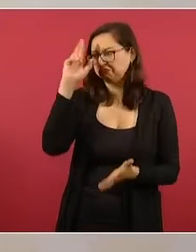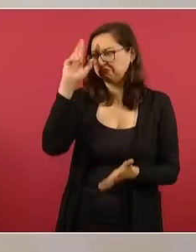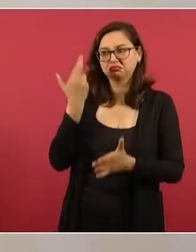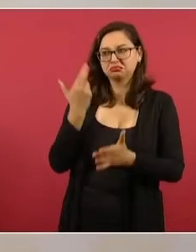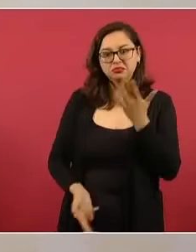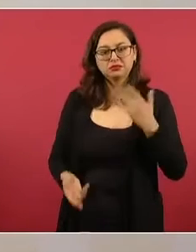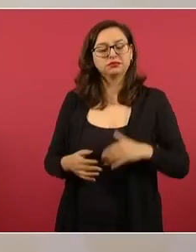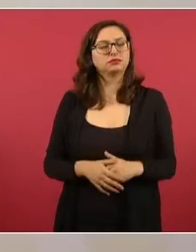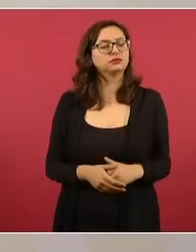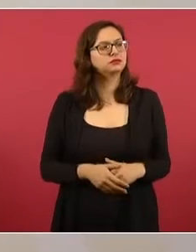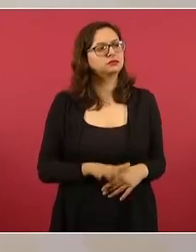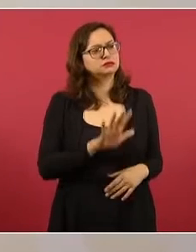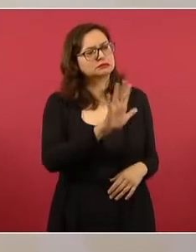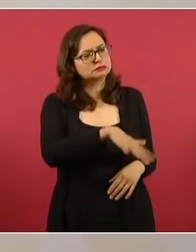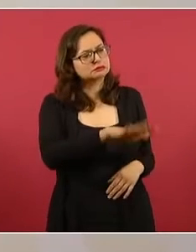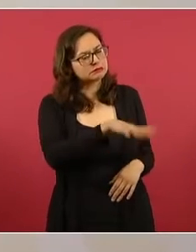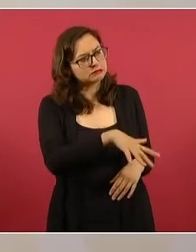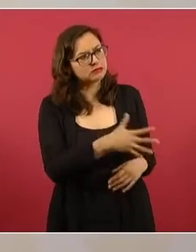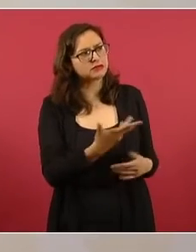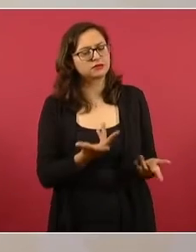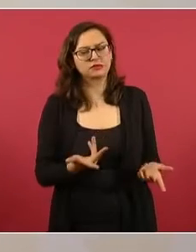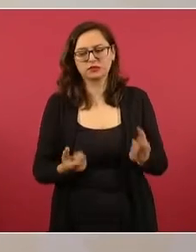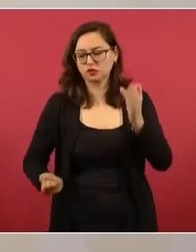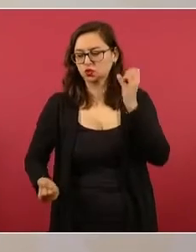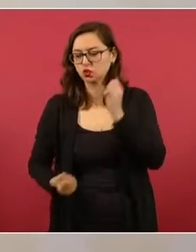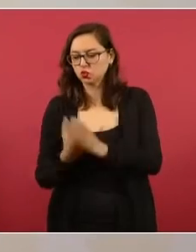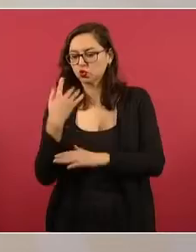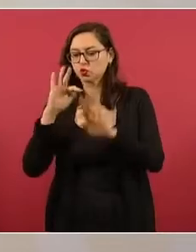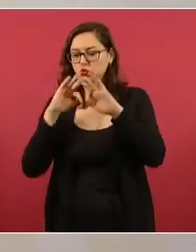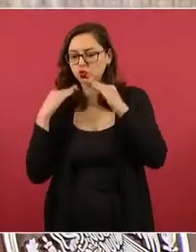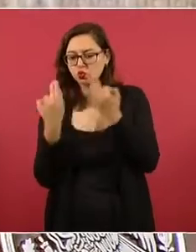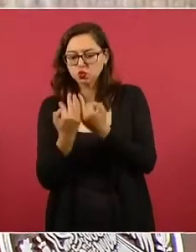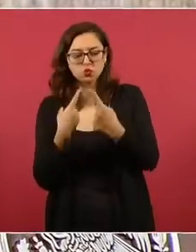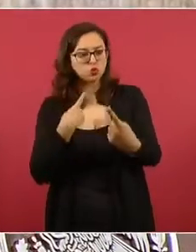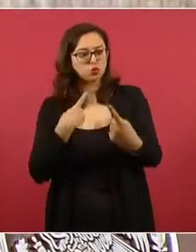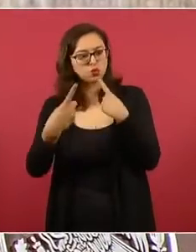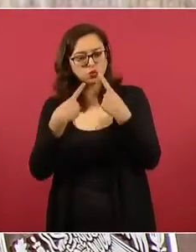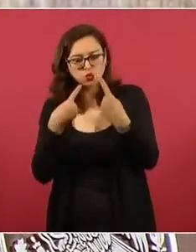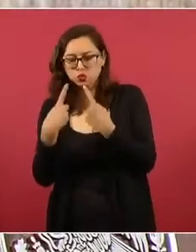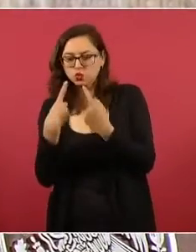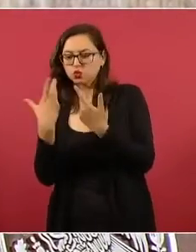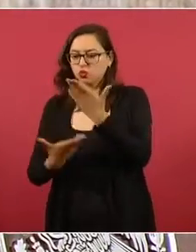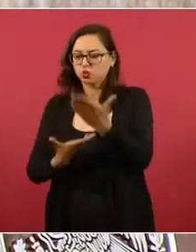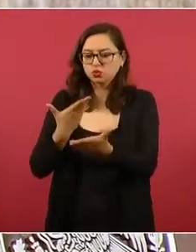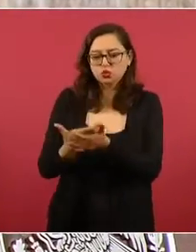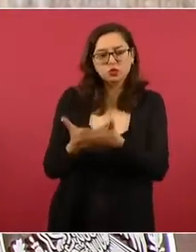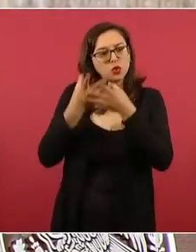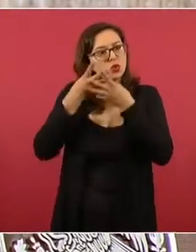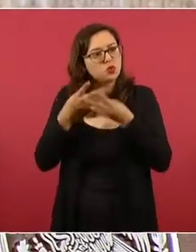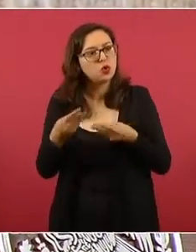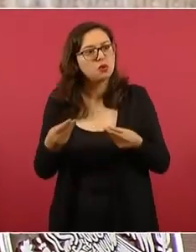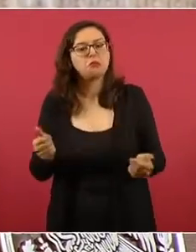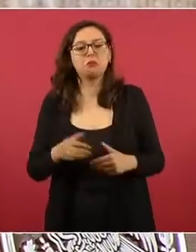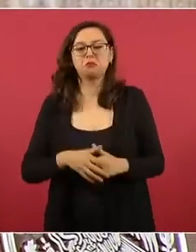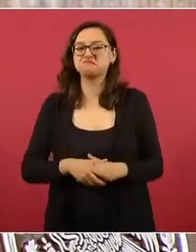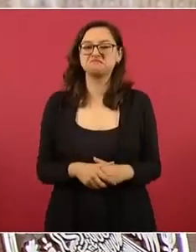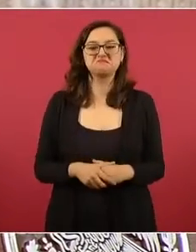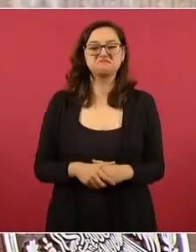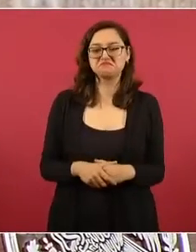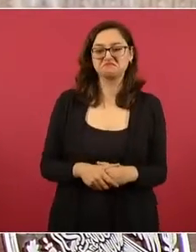del diálogo y de soluciones, o de soluciones a través del diálogo.